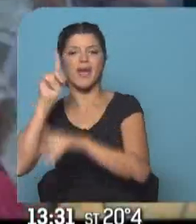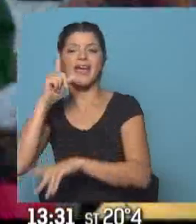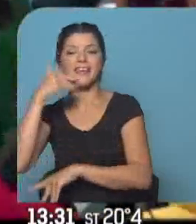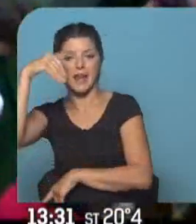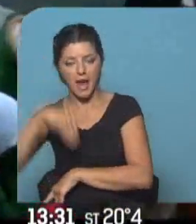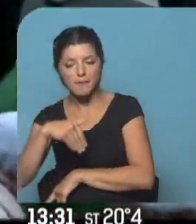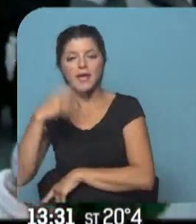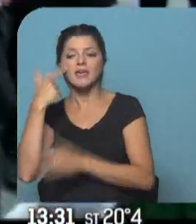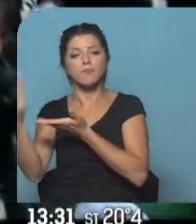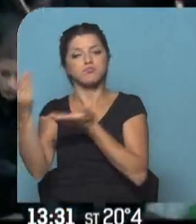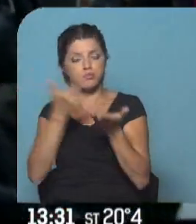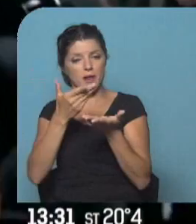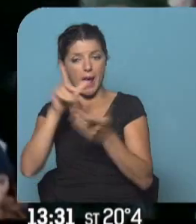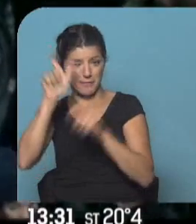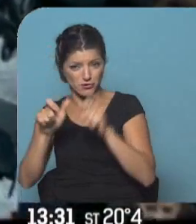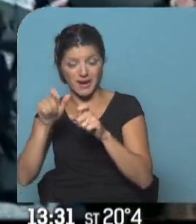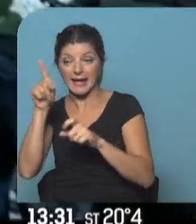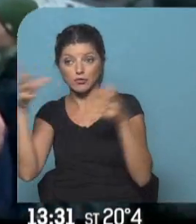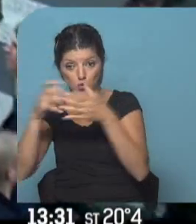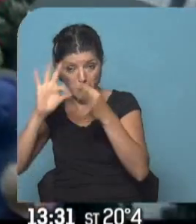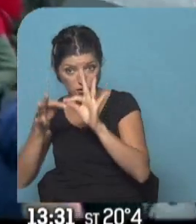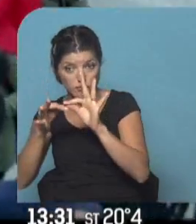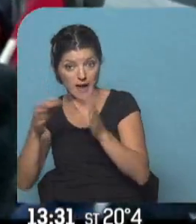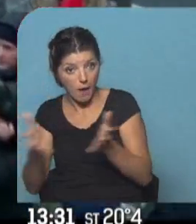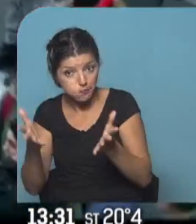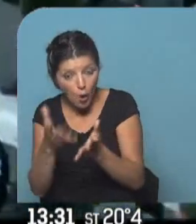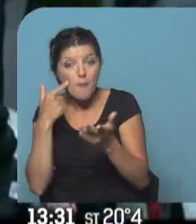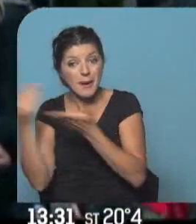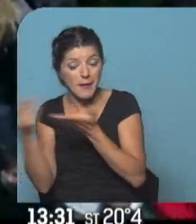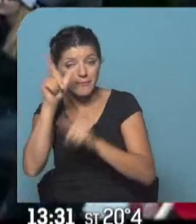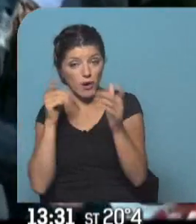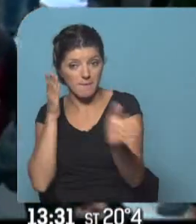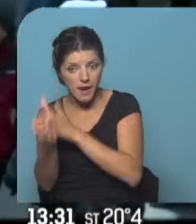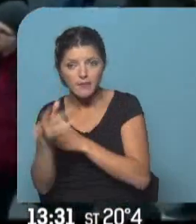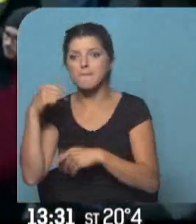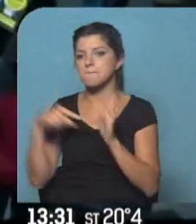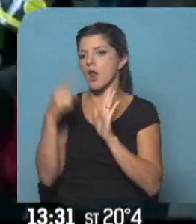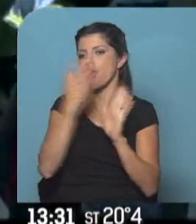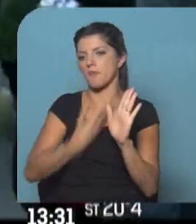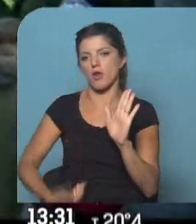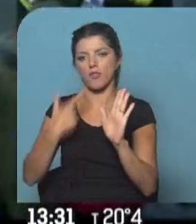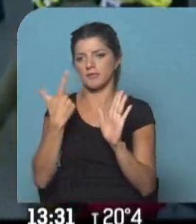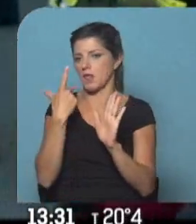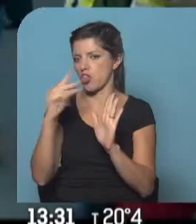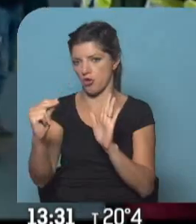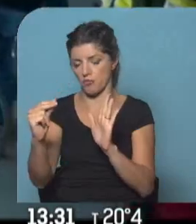inmigrantes impulsada por la Unión Europea, firmemente rechazada hasta ahora por el gobierno polaco.